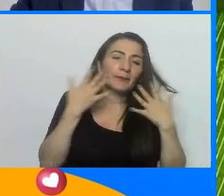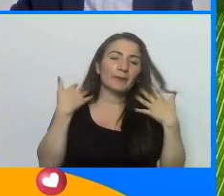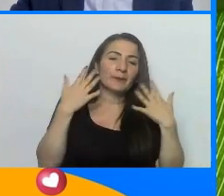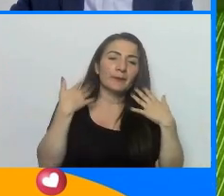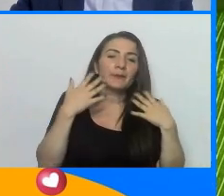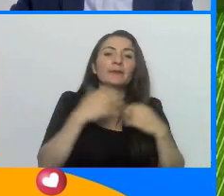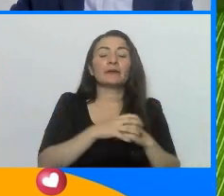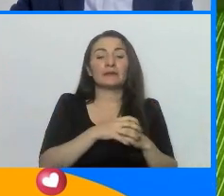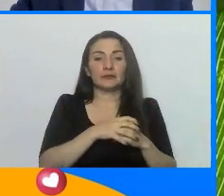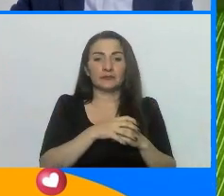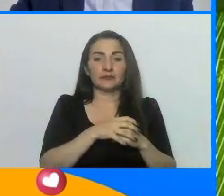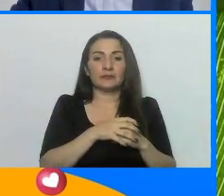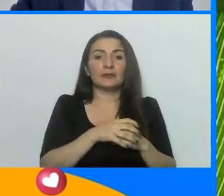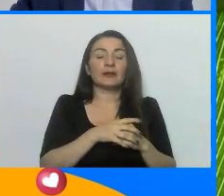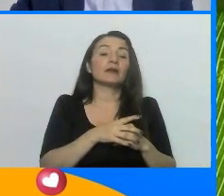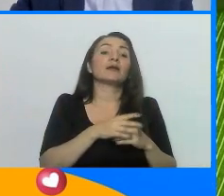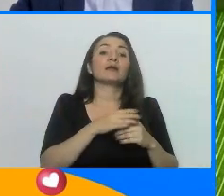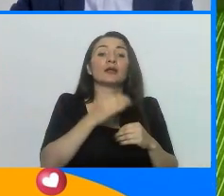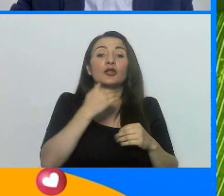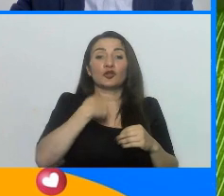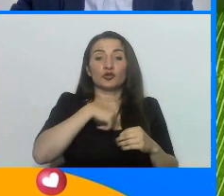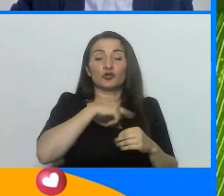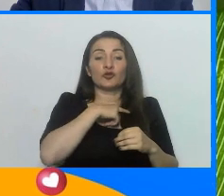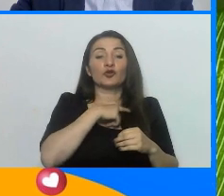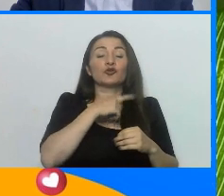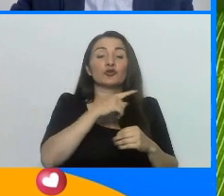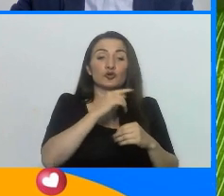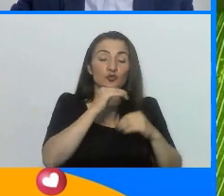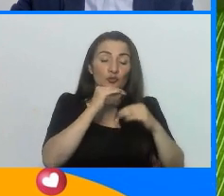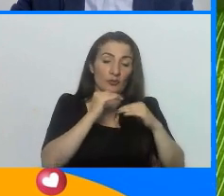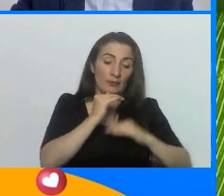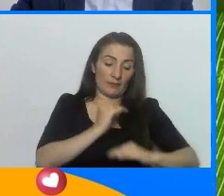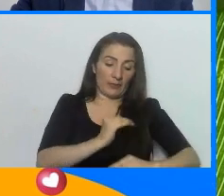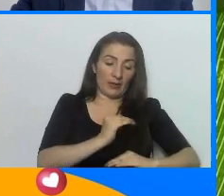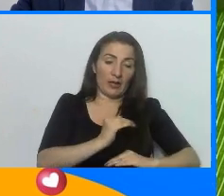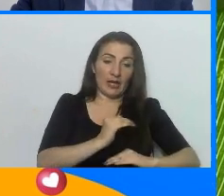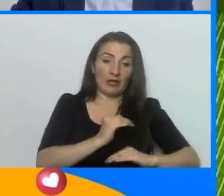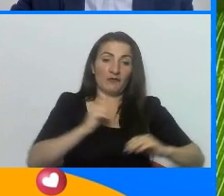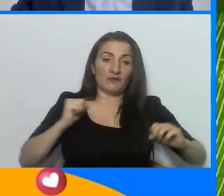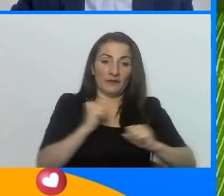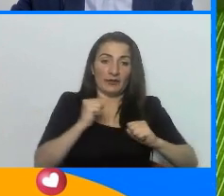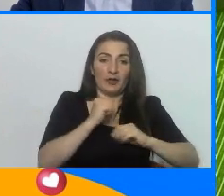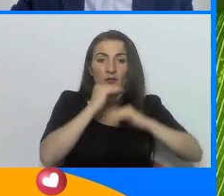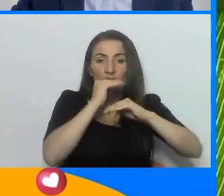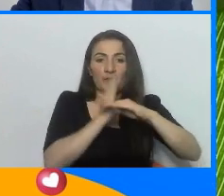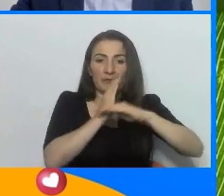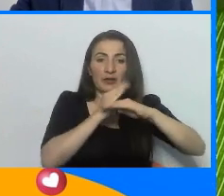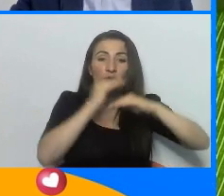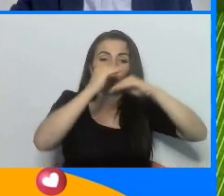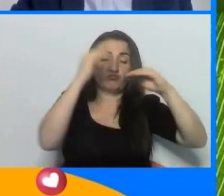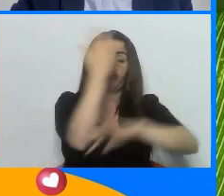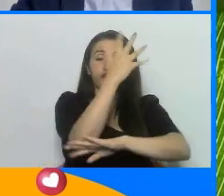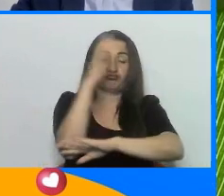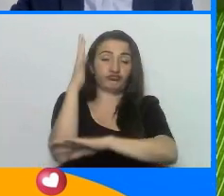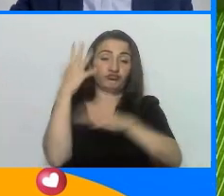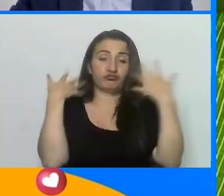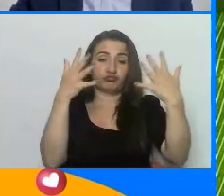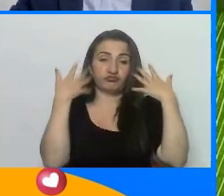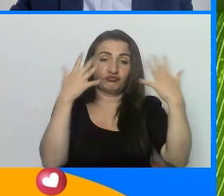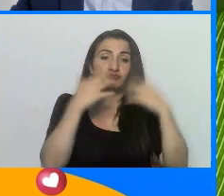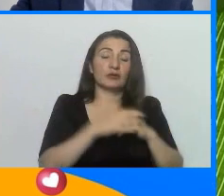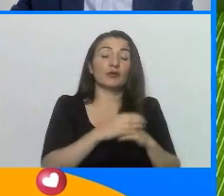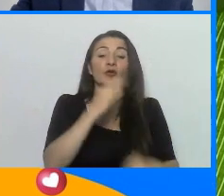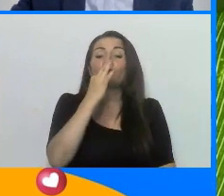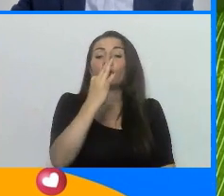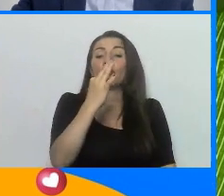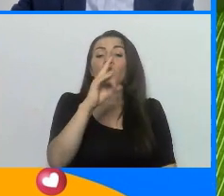dividen los tres zonas, ¿no? Las zonas polares, zonas templadas y zonas tropicales. Y cuando nosotros hablamos de trópico,